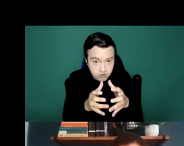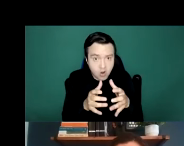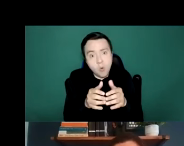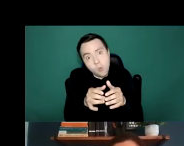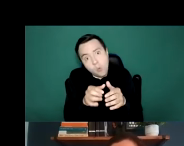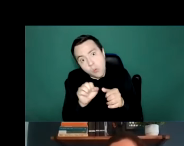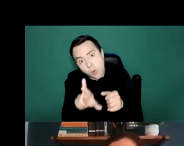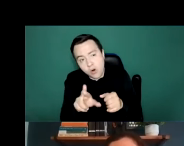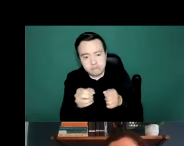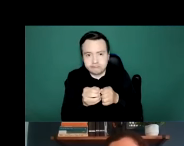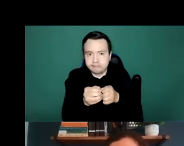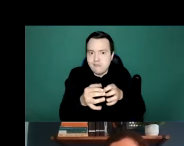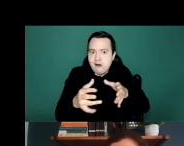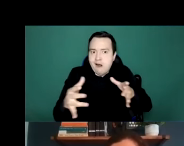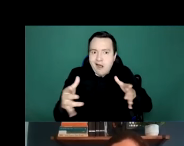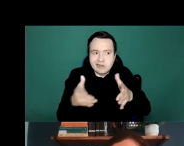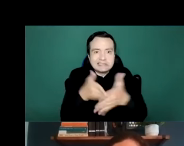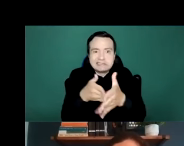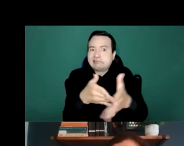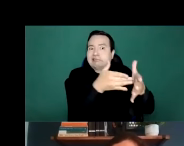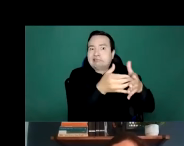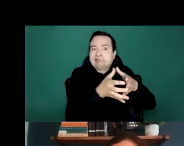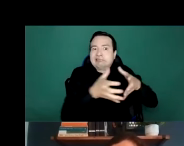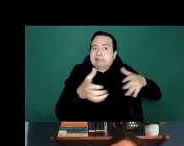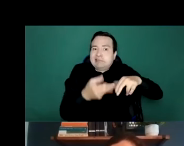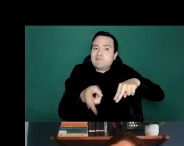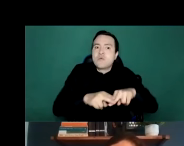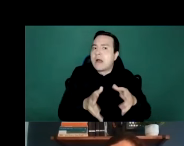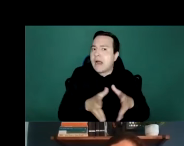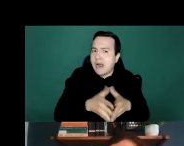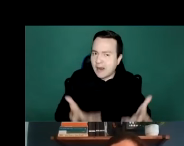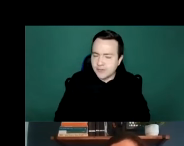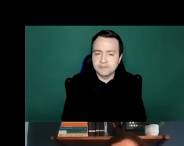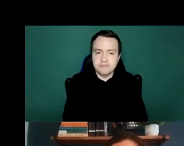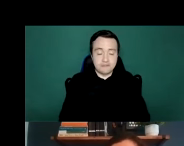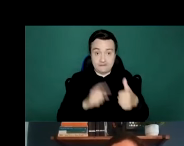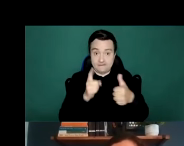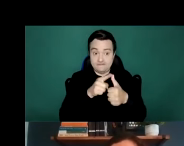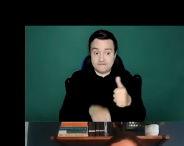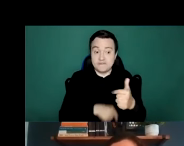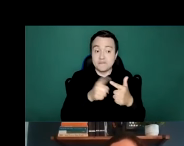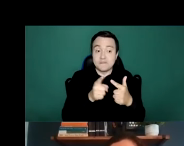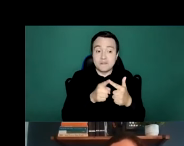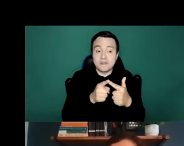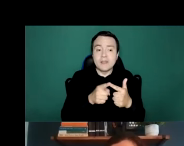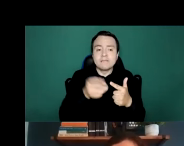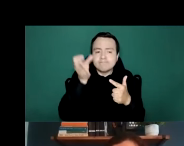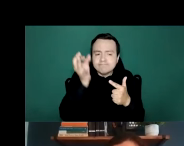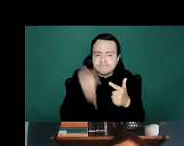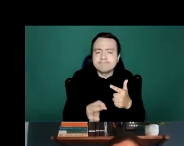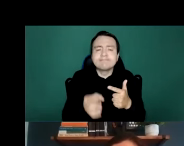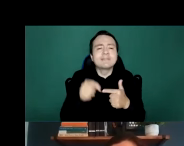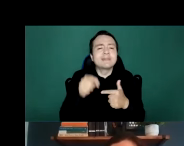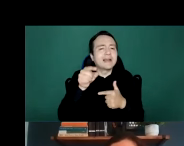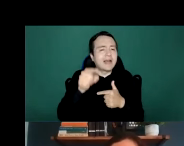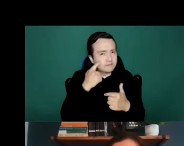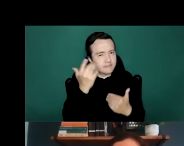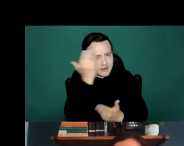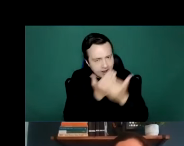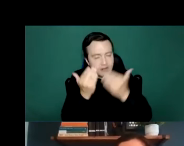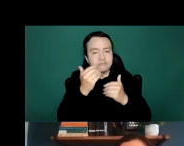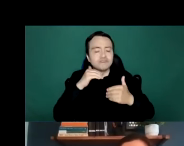El segundo mensaje que para mí es muy importante es que el análisis de las barreras de acceso es un proceso que es posible de hacer. Es factible,